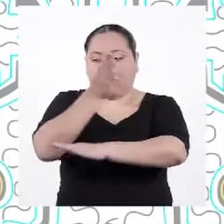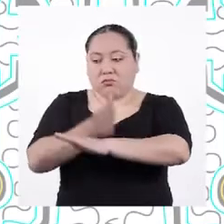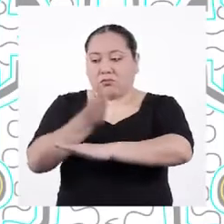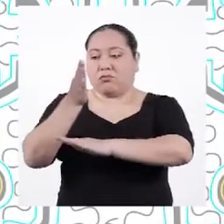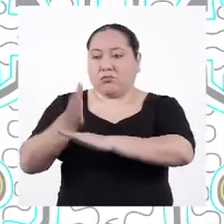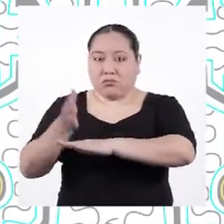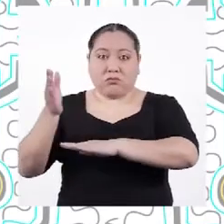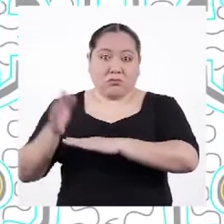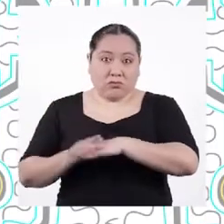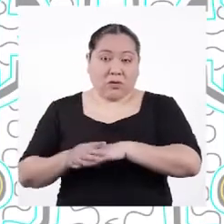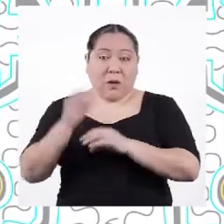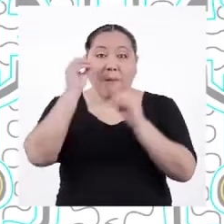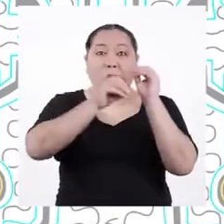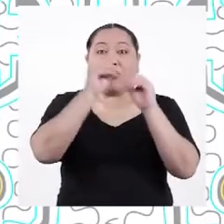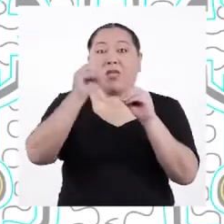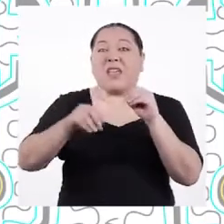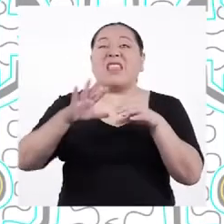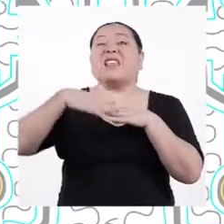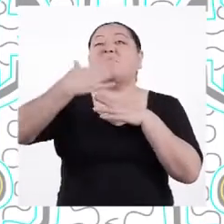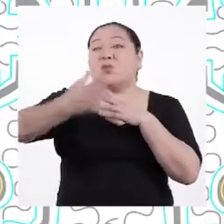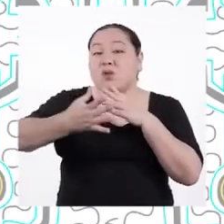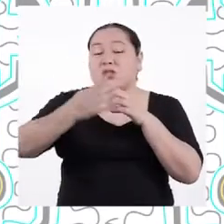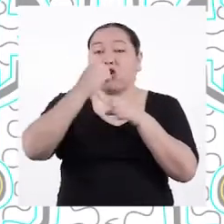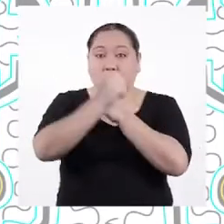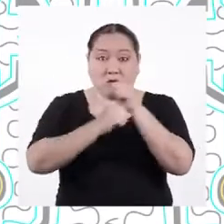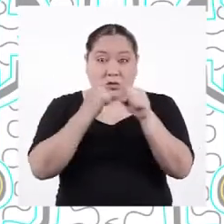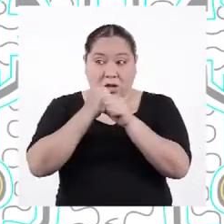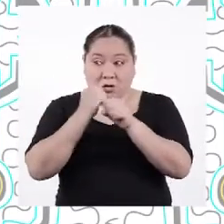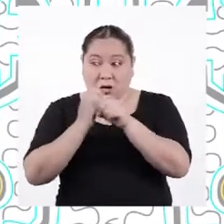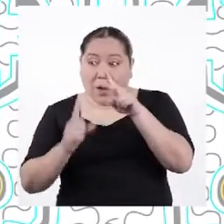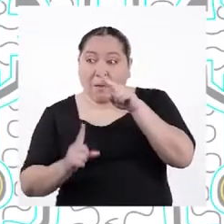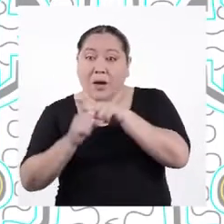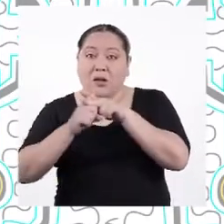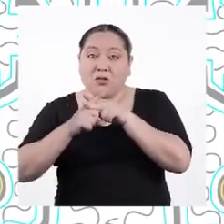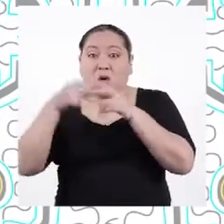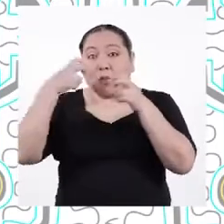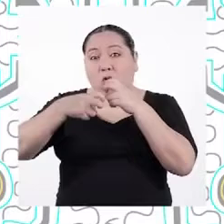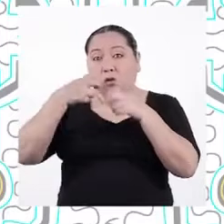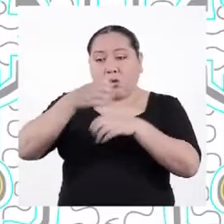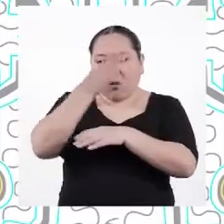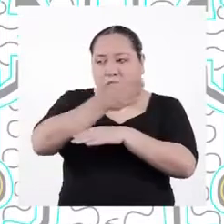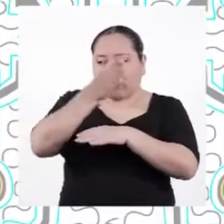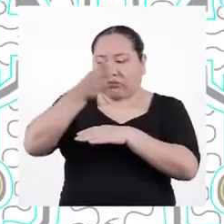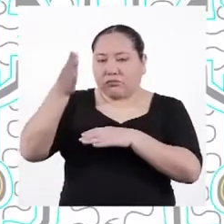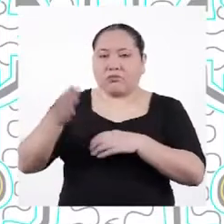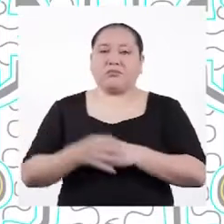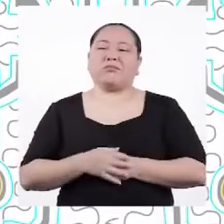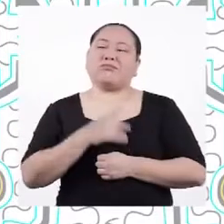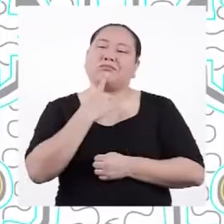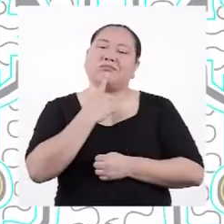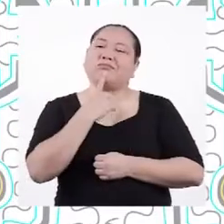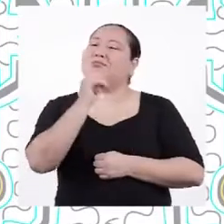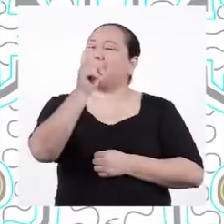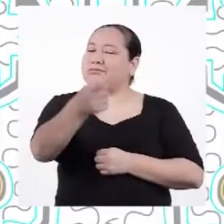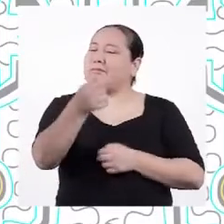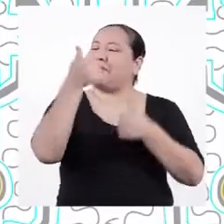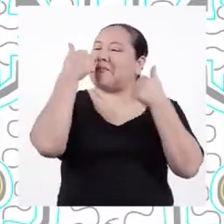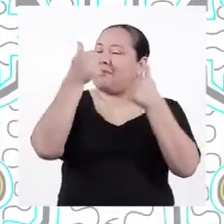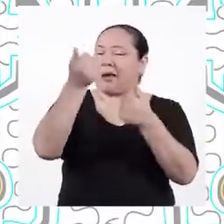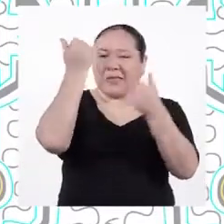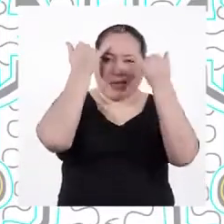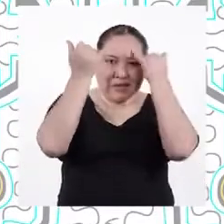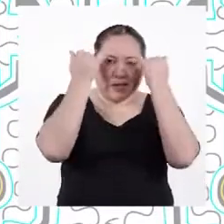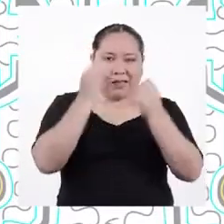en los que ocurrieron los fenómenos del Niño, en algún lugar entre esas marcas. Me parece una muy buena